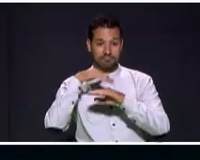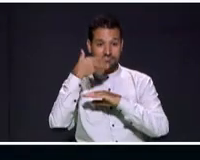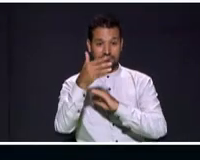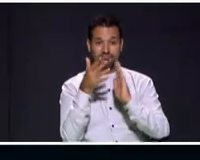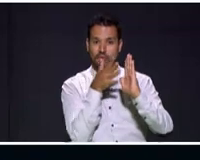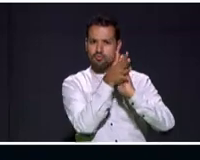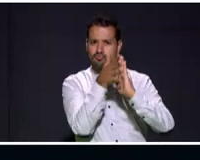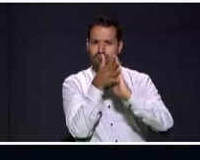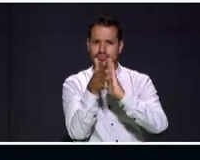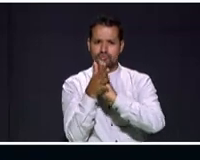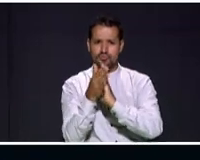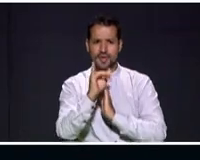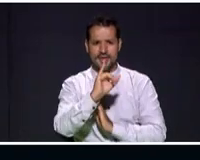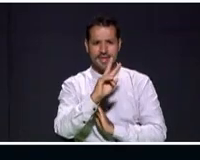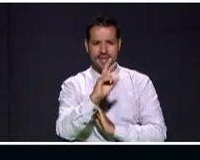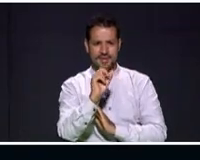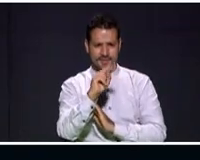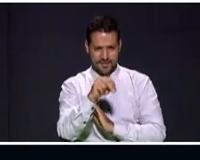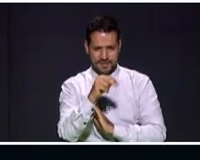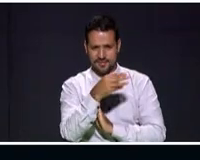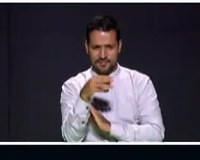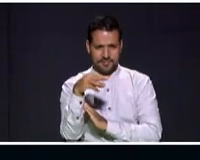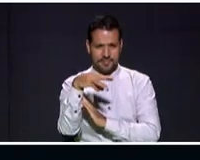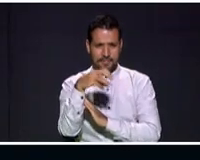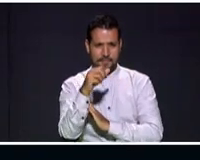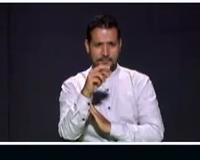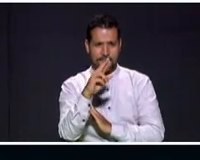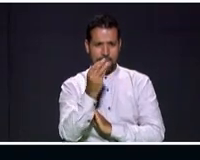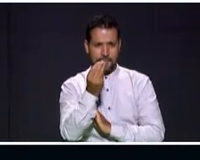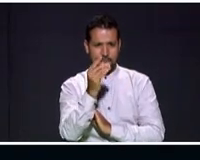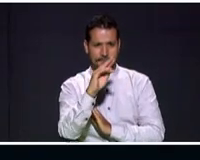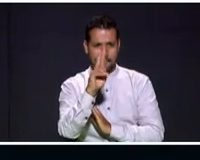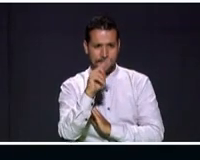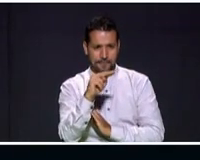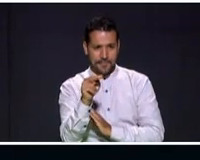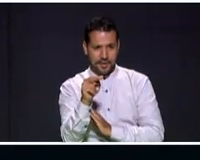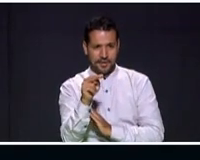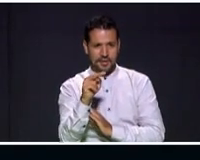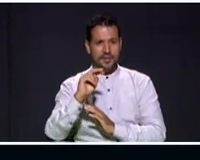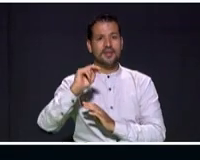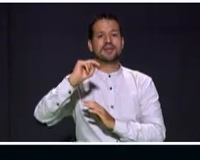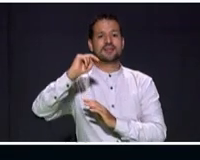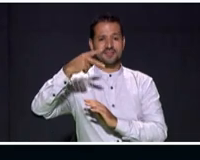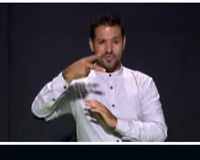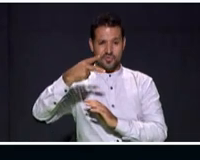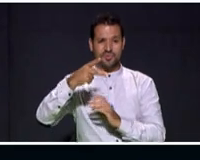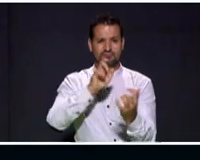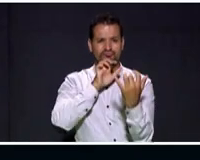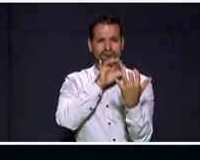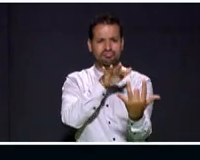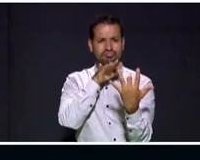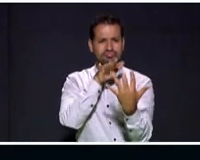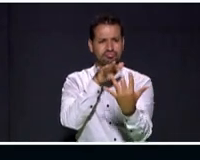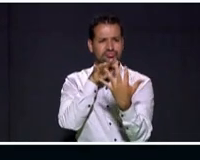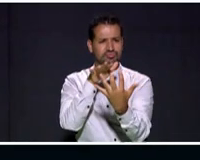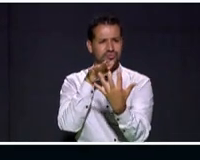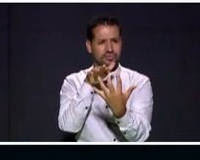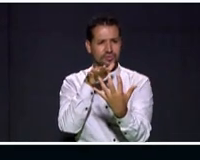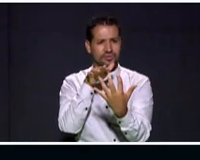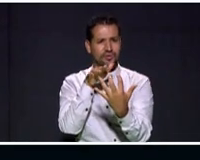de decirle a colombia que tendríamos una segunda marquetalia nosotros proponemos